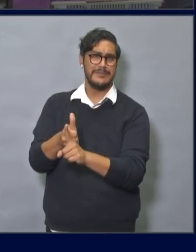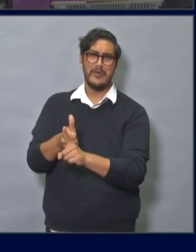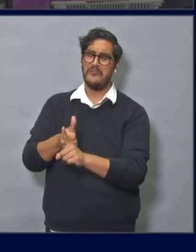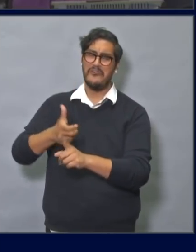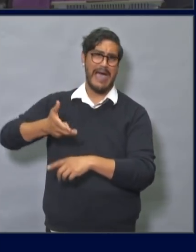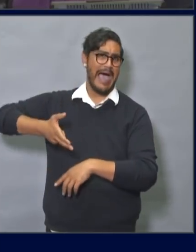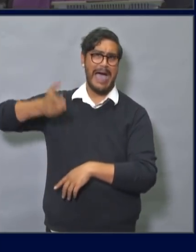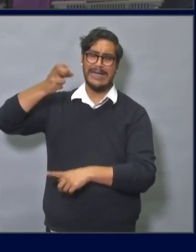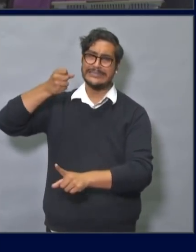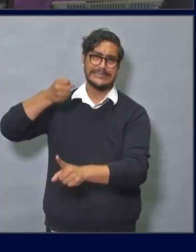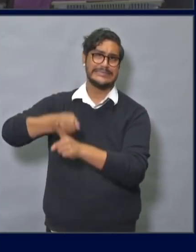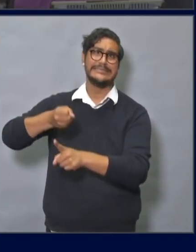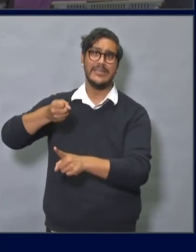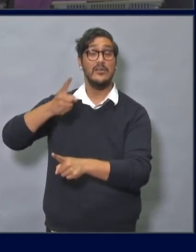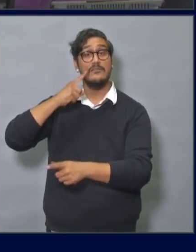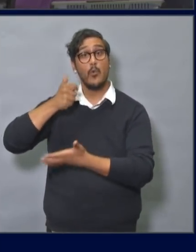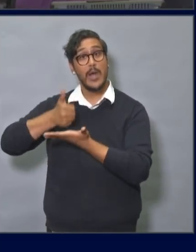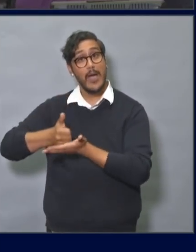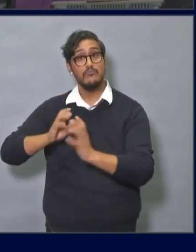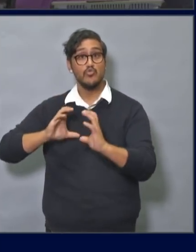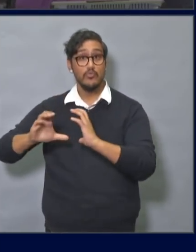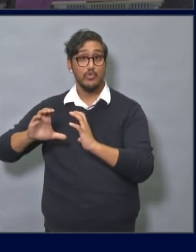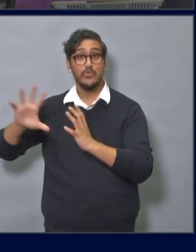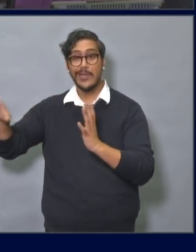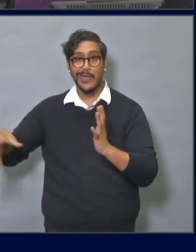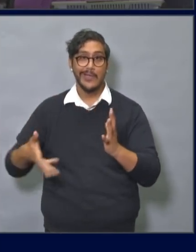para ayudar con las comunicaciones, la